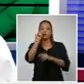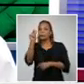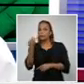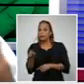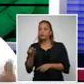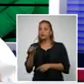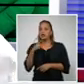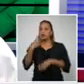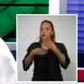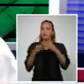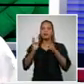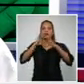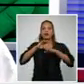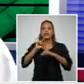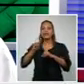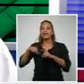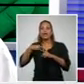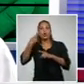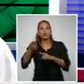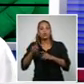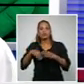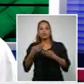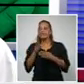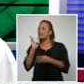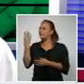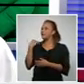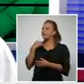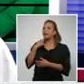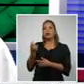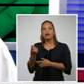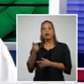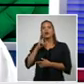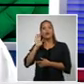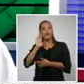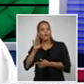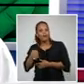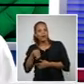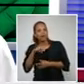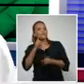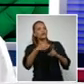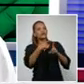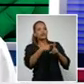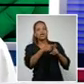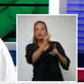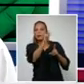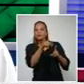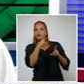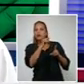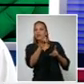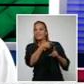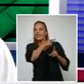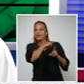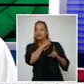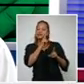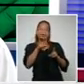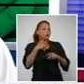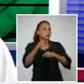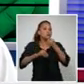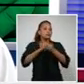día siguiente, a los 2 días, a los 3 días te dicen, oye, fulano fue positivo a la COVID y ya te convertiste en contacto.